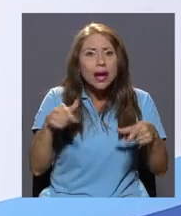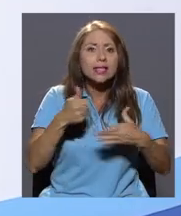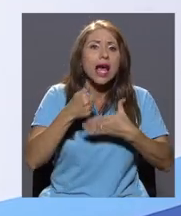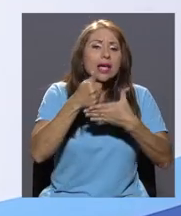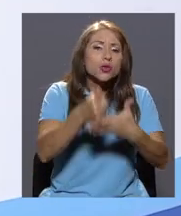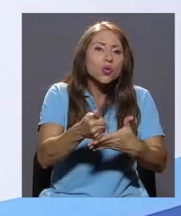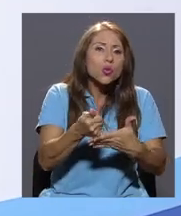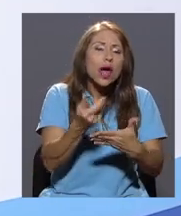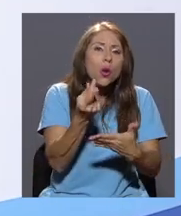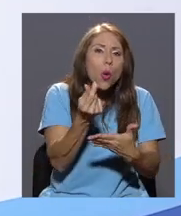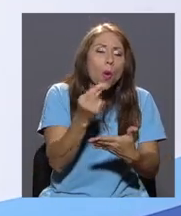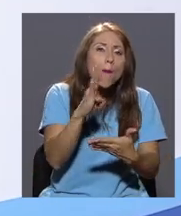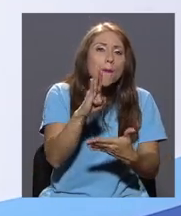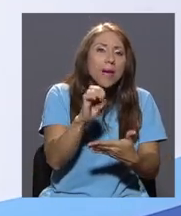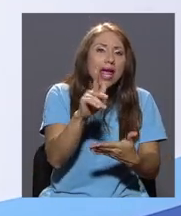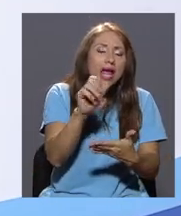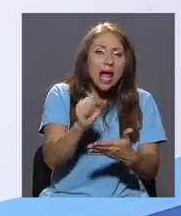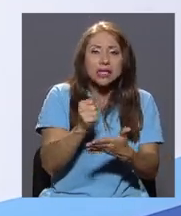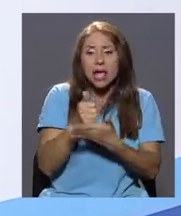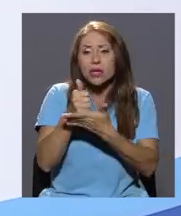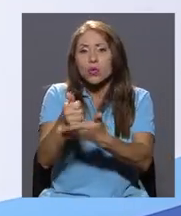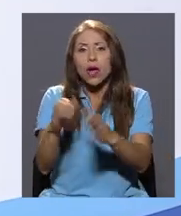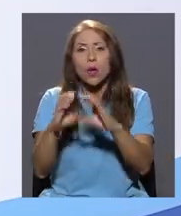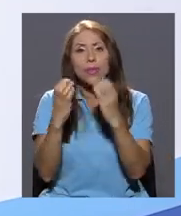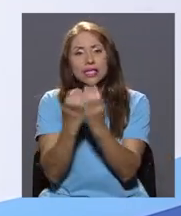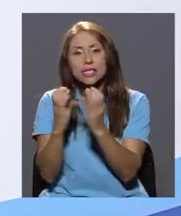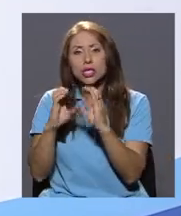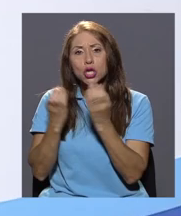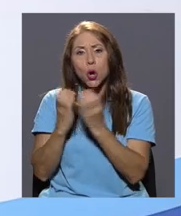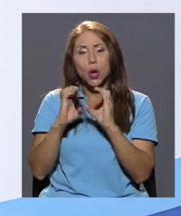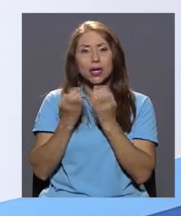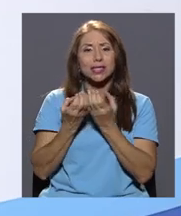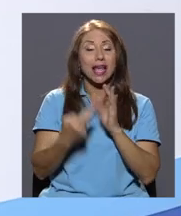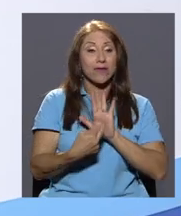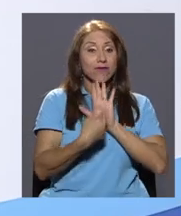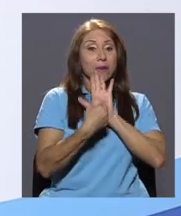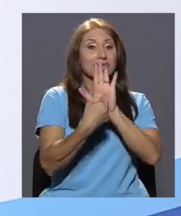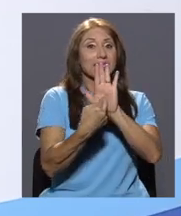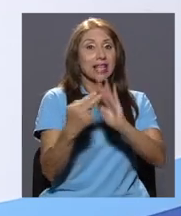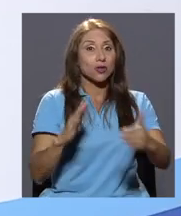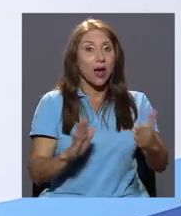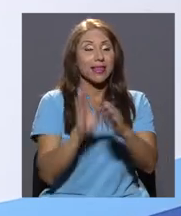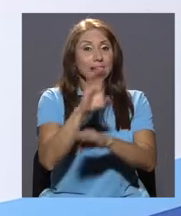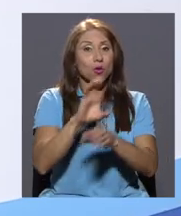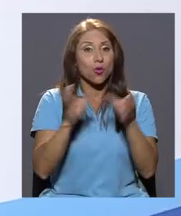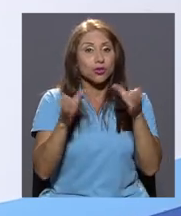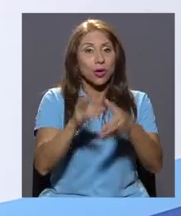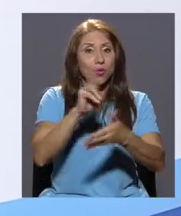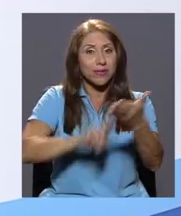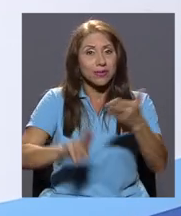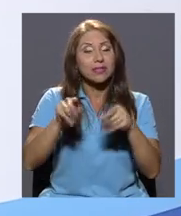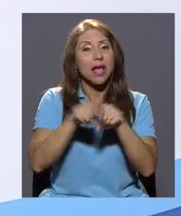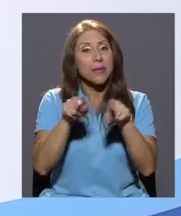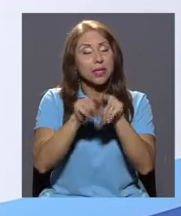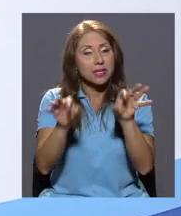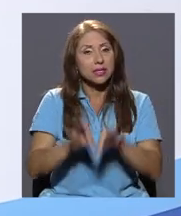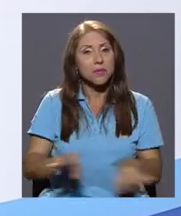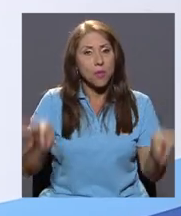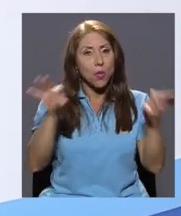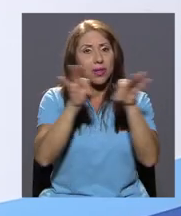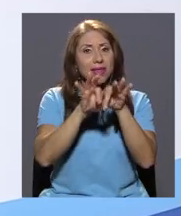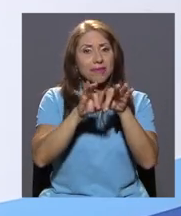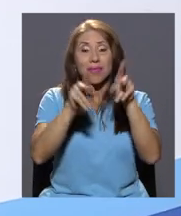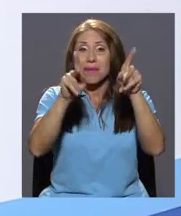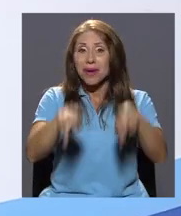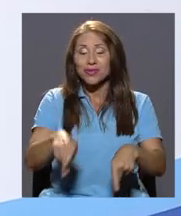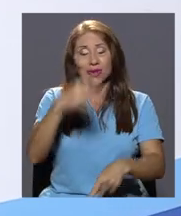en becas, ayuda en comisiones, lo que es la representación estudiantil ante el Consejo Universitario también es bastante importante. Creo que las